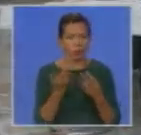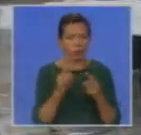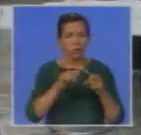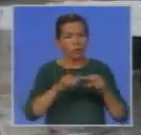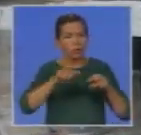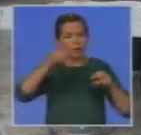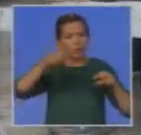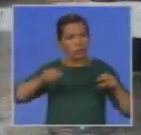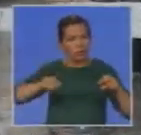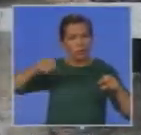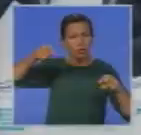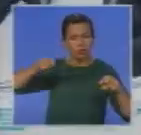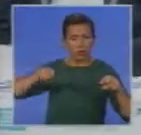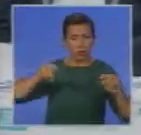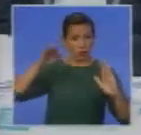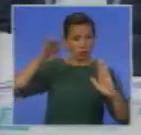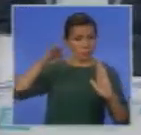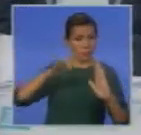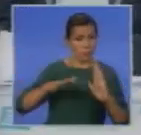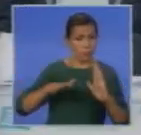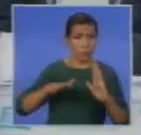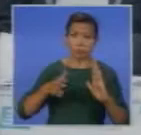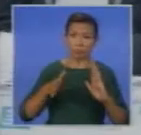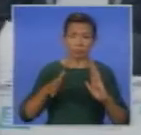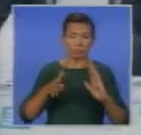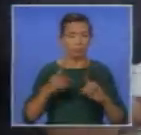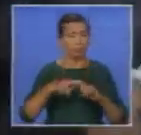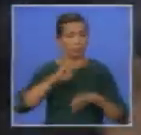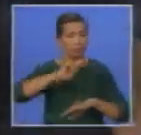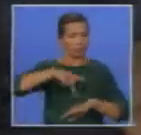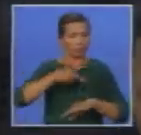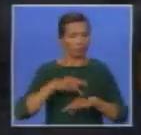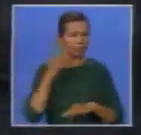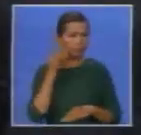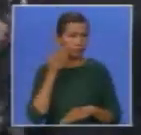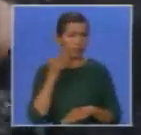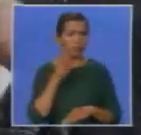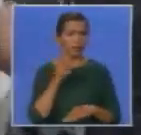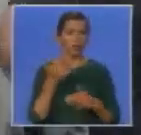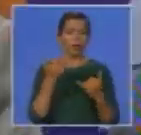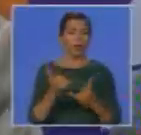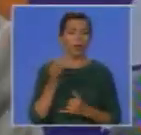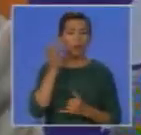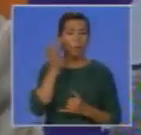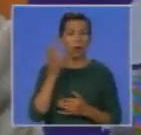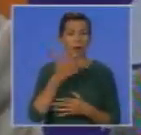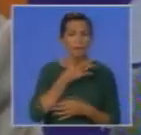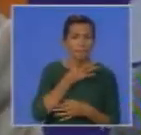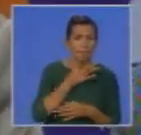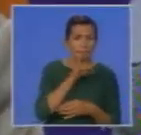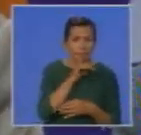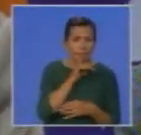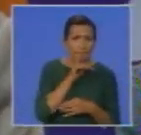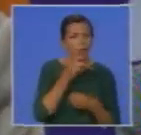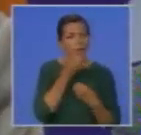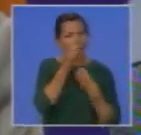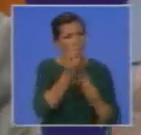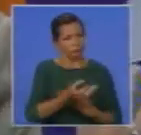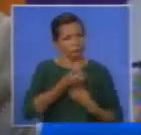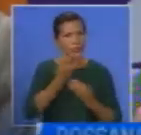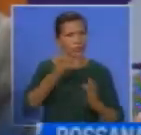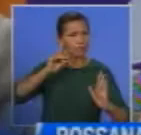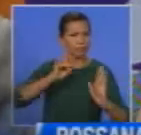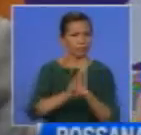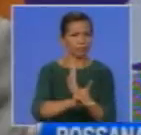violencia contra la mujer han bajado, los expertos aseguran que hoy estamos perdiendo el miedo a denunciar. Sin embargo,